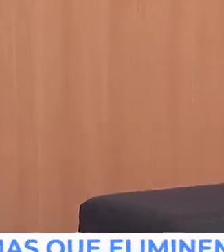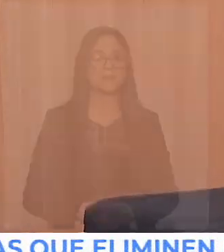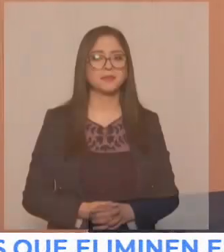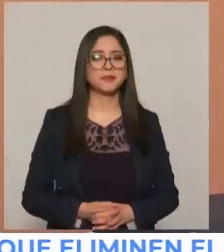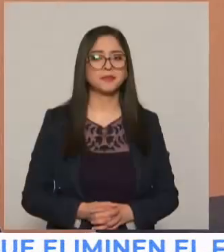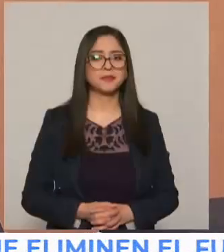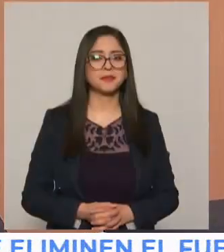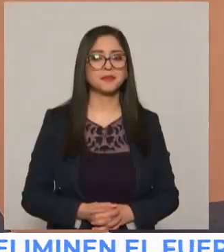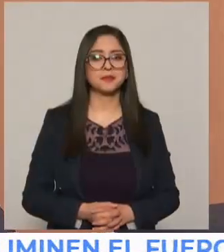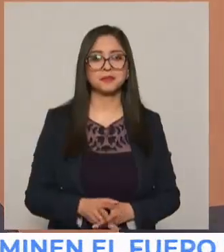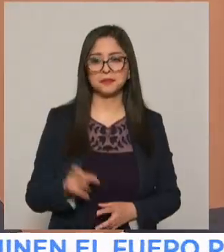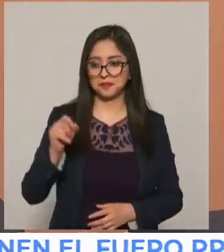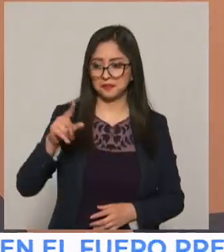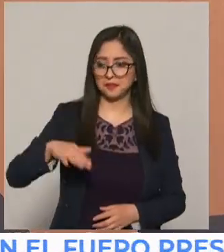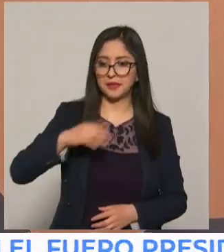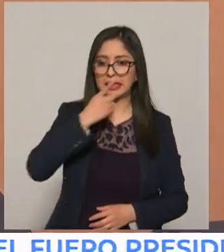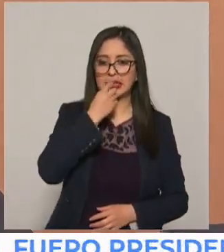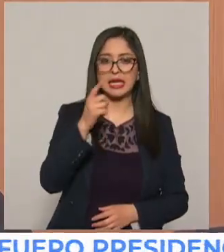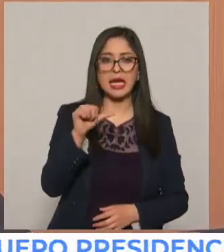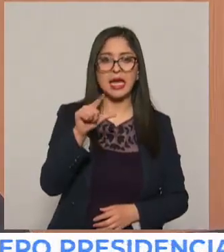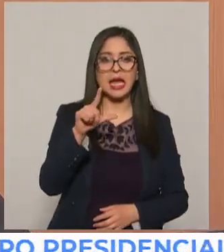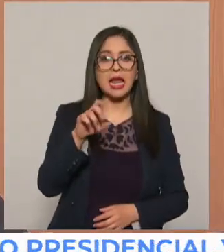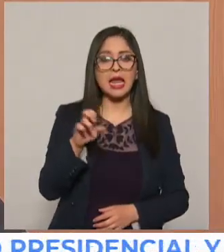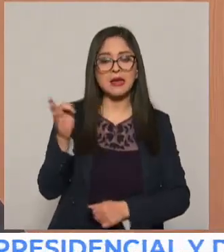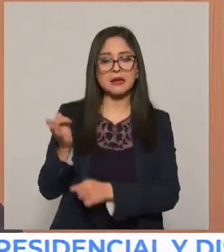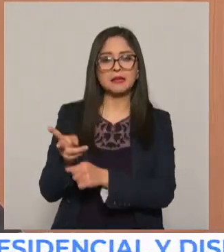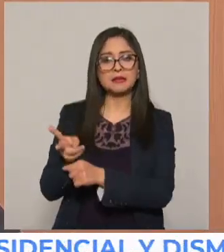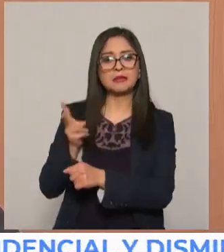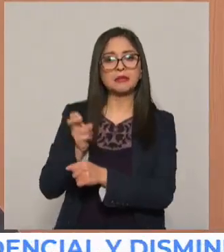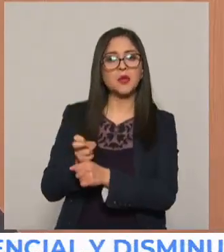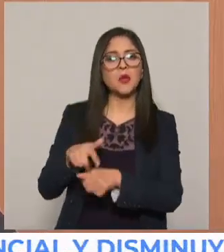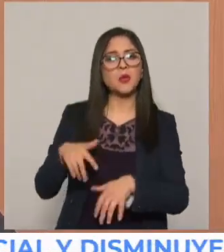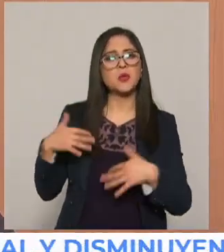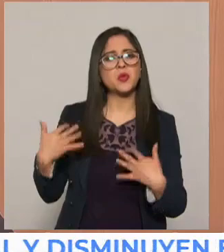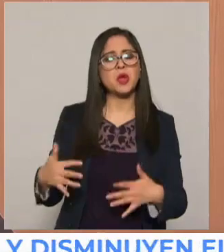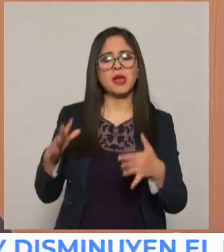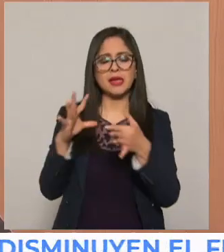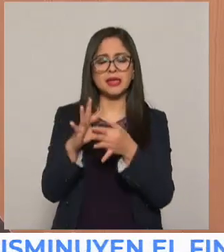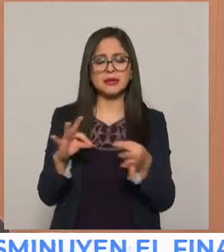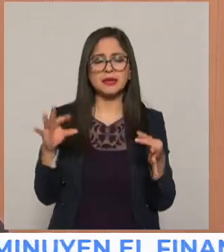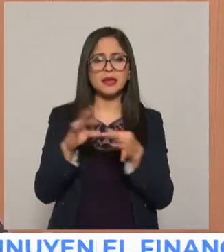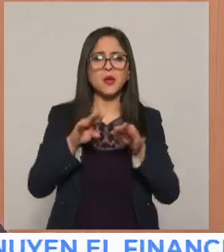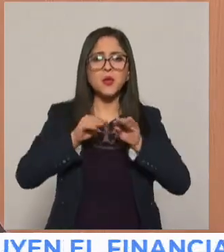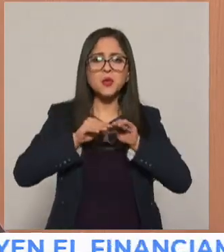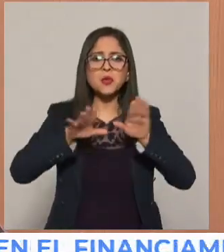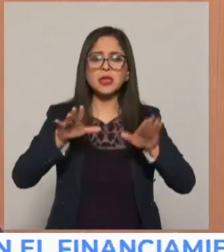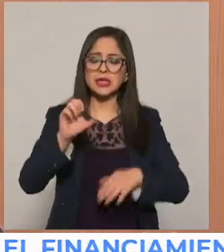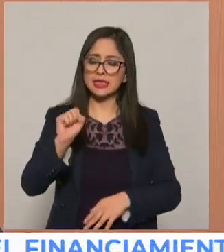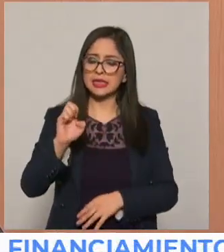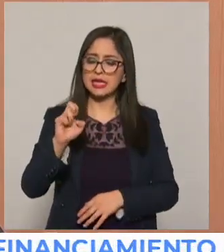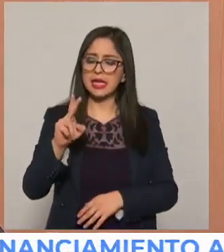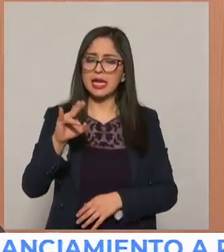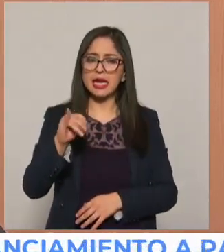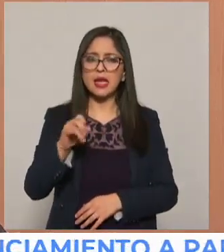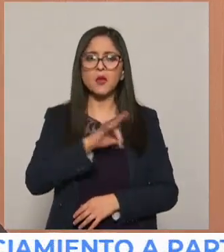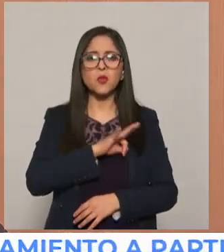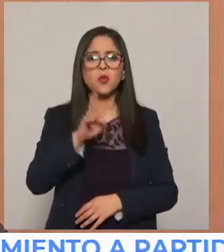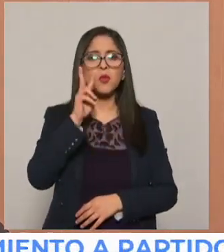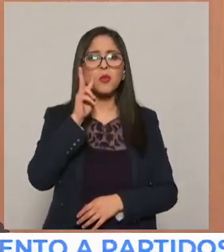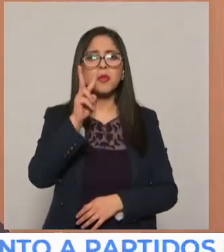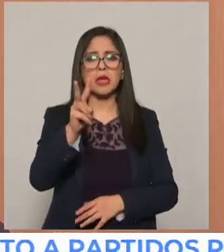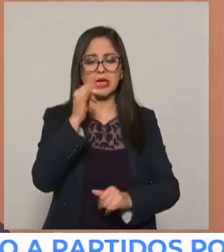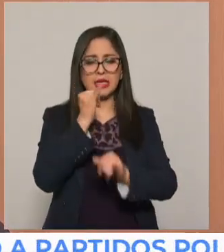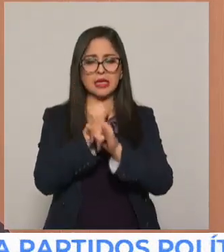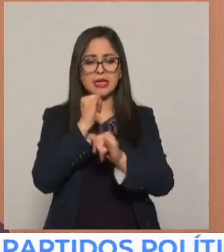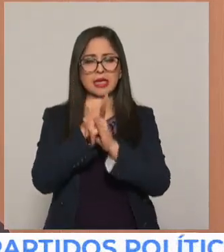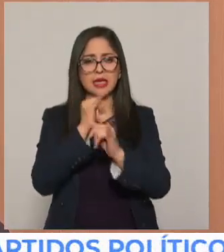Y así es, como lo mencionaba mi querida Ale Gallardo, hoy tenemos un invitadazo de lujo porque nos va a platicar más acerca de este estreno, de esta serie que tú vas a poder ver a través de las